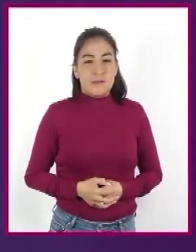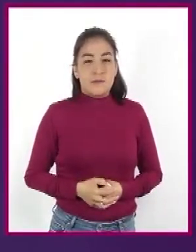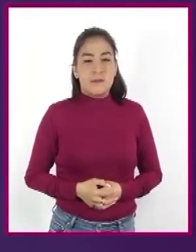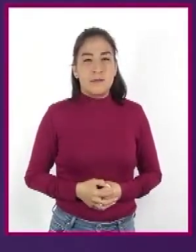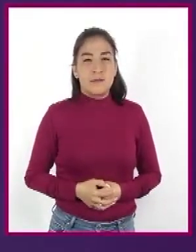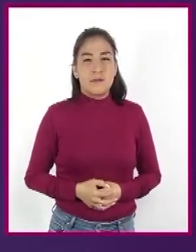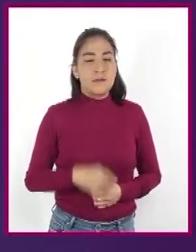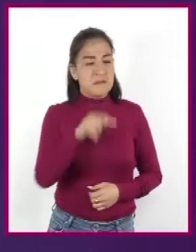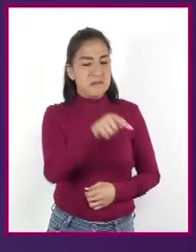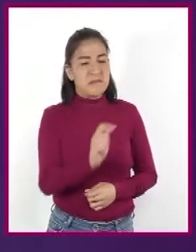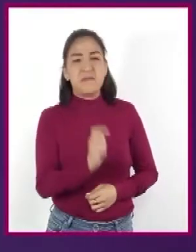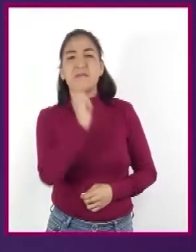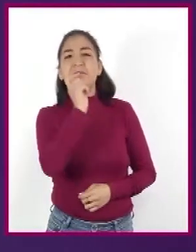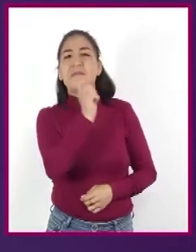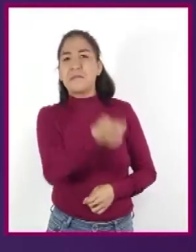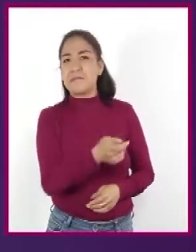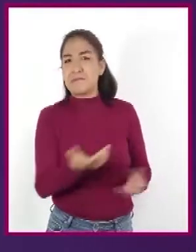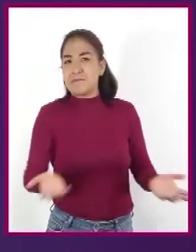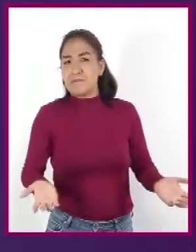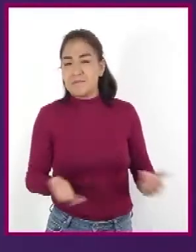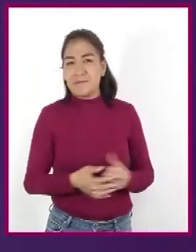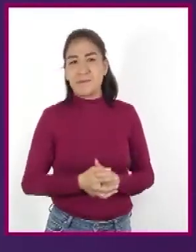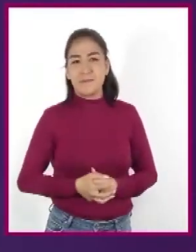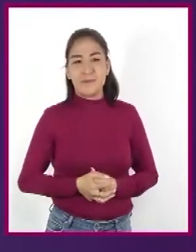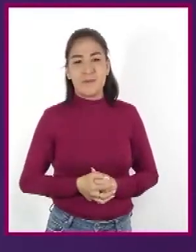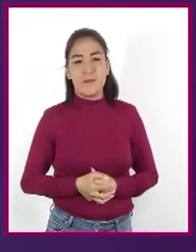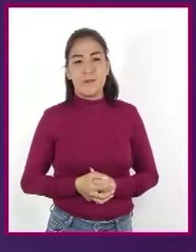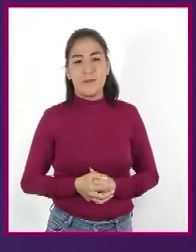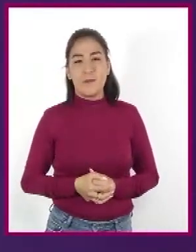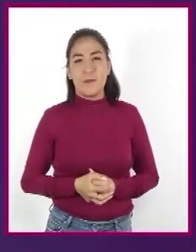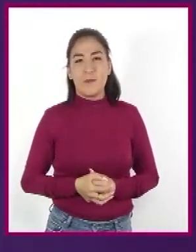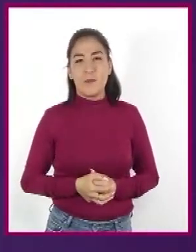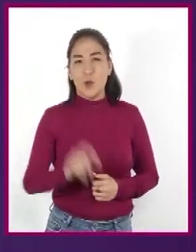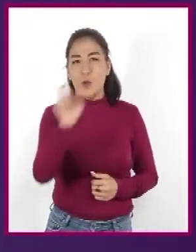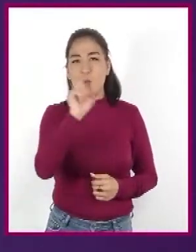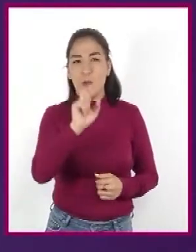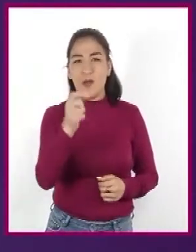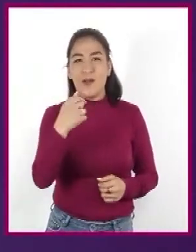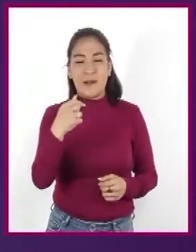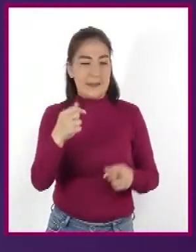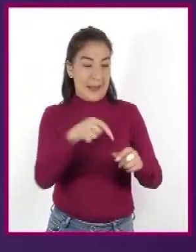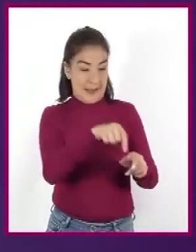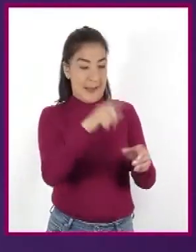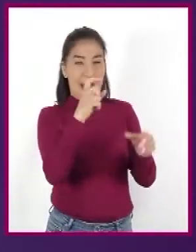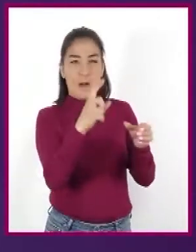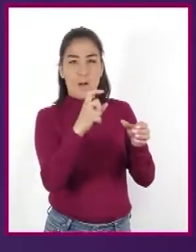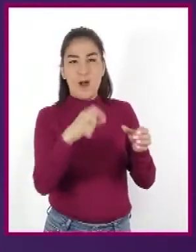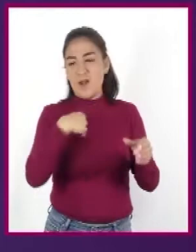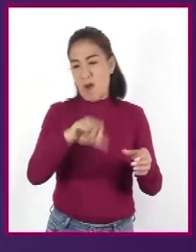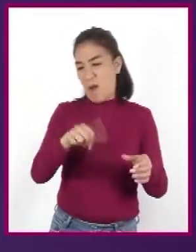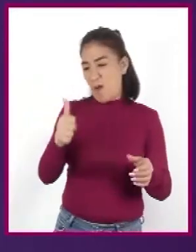¿Qué sucede cuando yo le agrego alguna sustancia sólida?